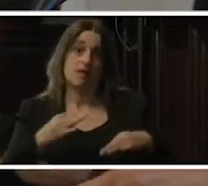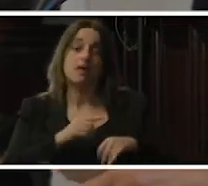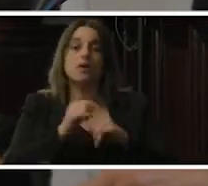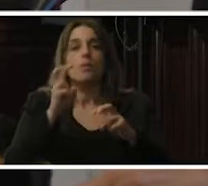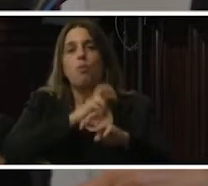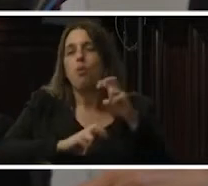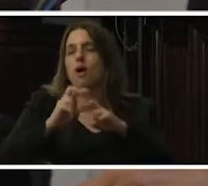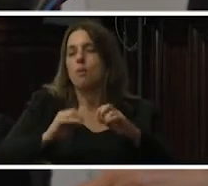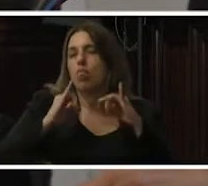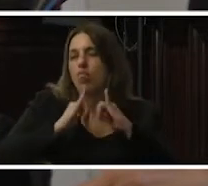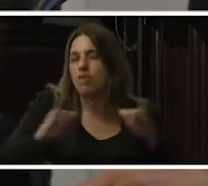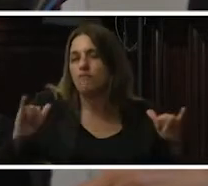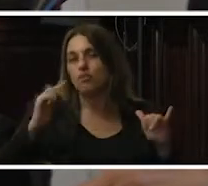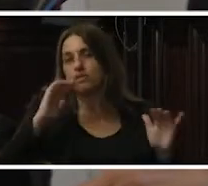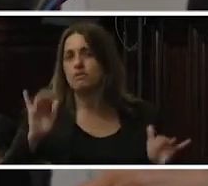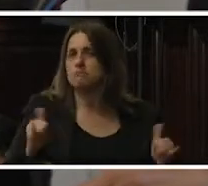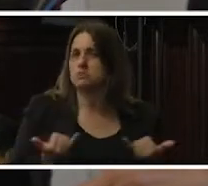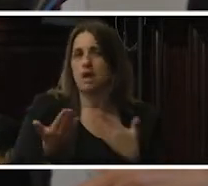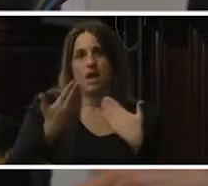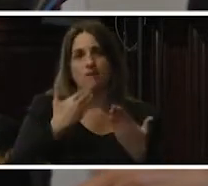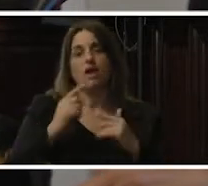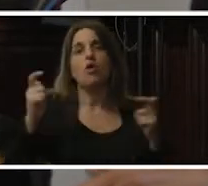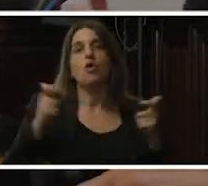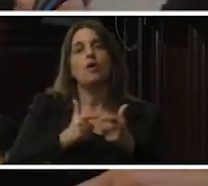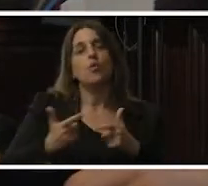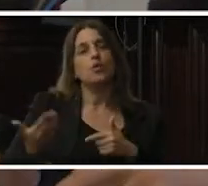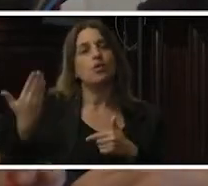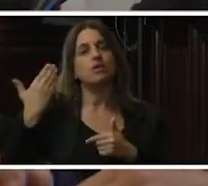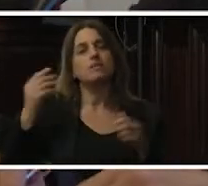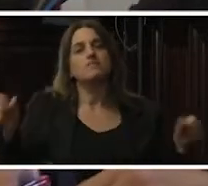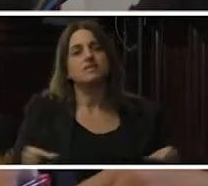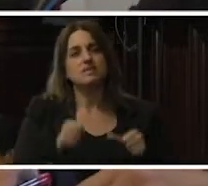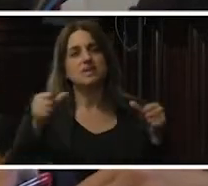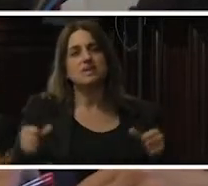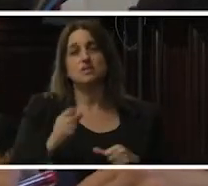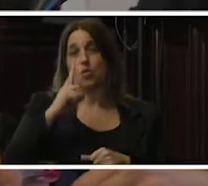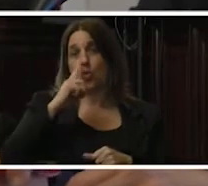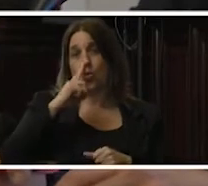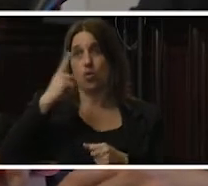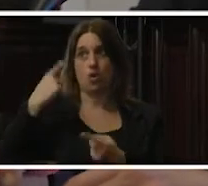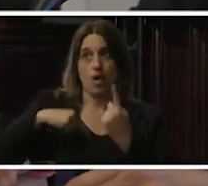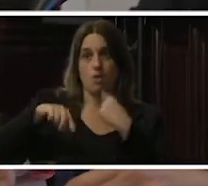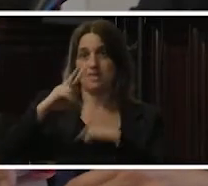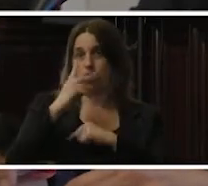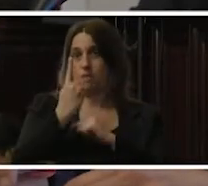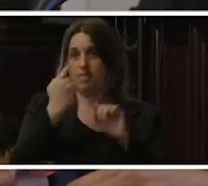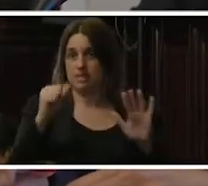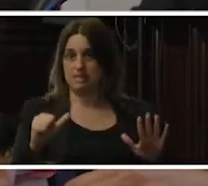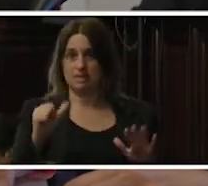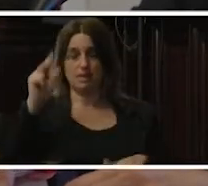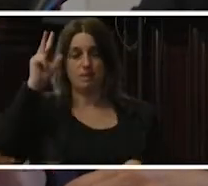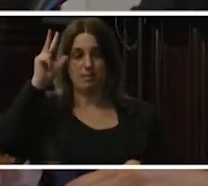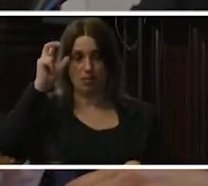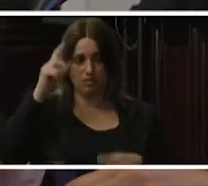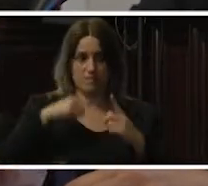difundir lo abordado en una reunión que se realizó en junio pasado en Lima, bajo la organización de